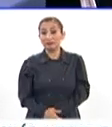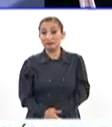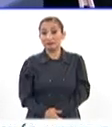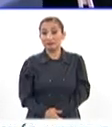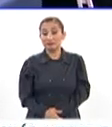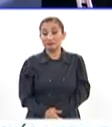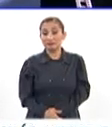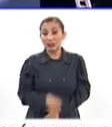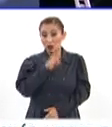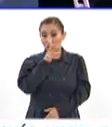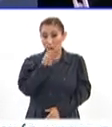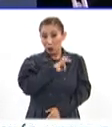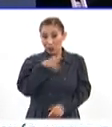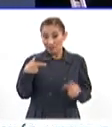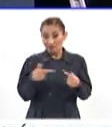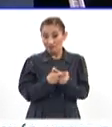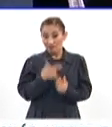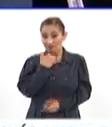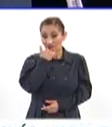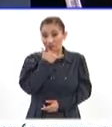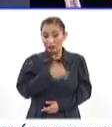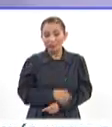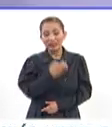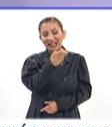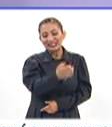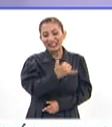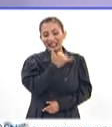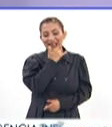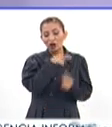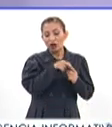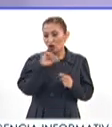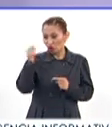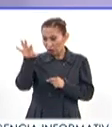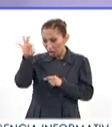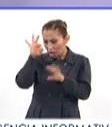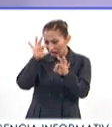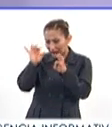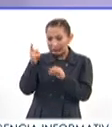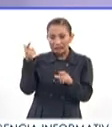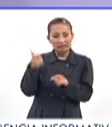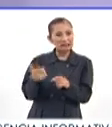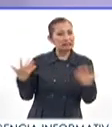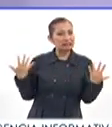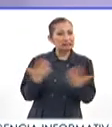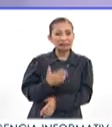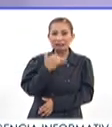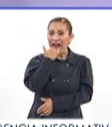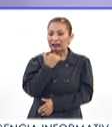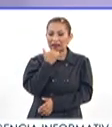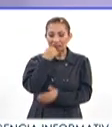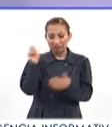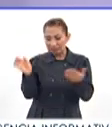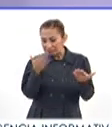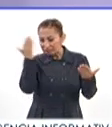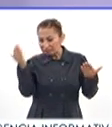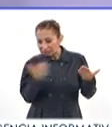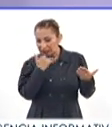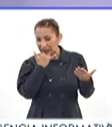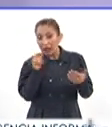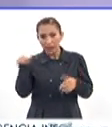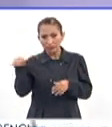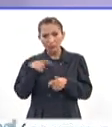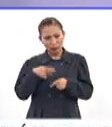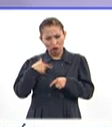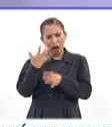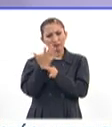Mira, sin duda alguna, los resultados de una elección. Este tipo de errores y los otros detectados también por el instituto en este informe, en los cuales